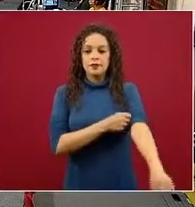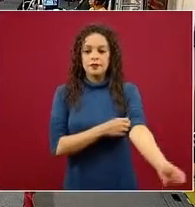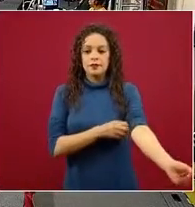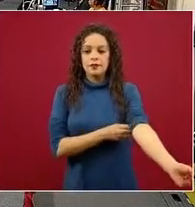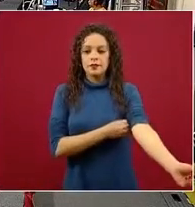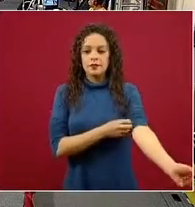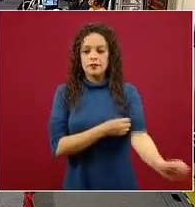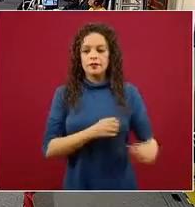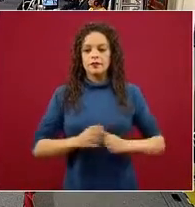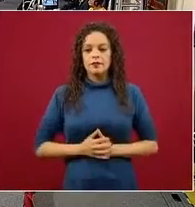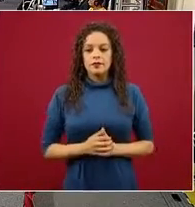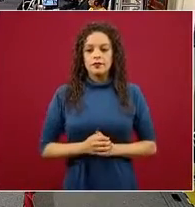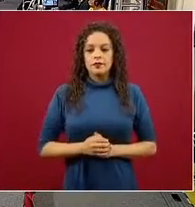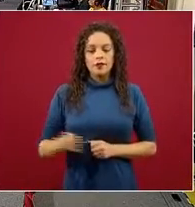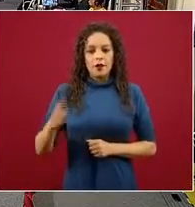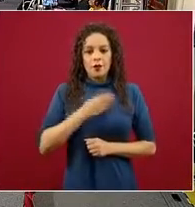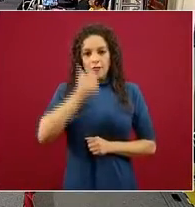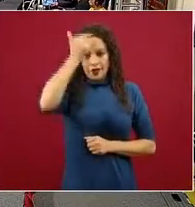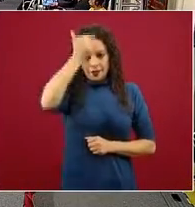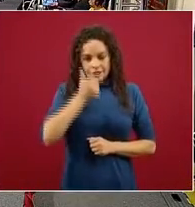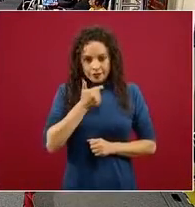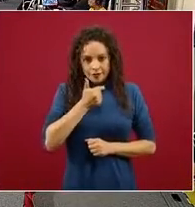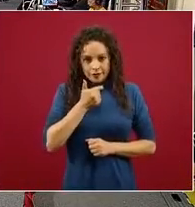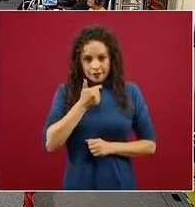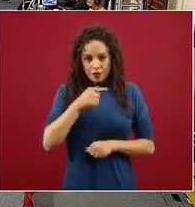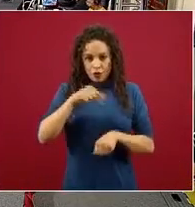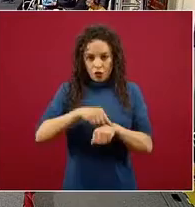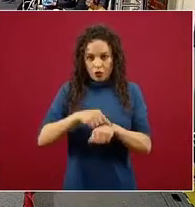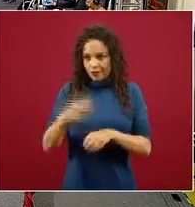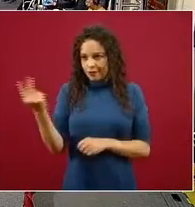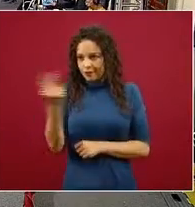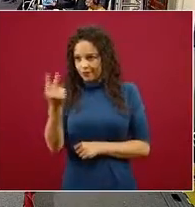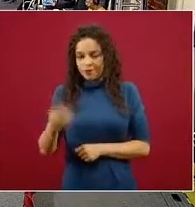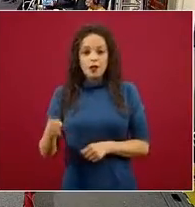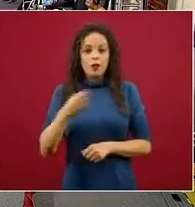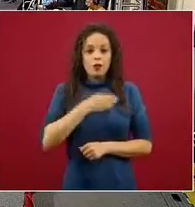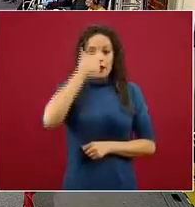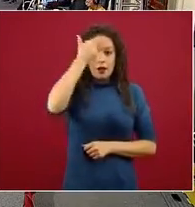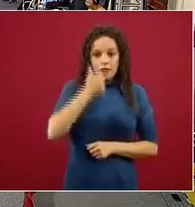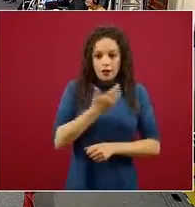Gracias. Buenas noches, doctores, buenas noches, compañeros.